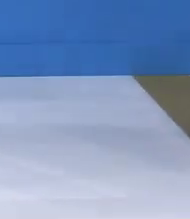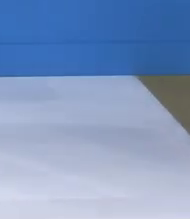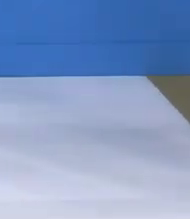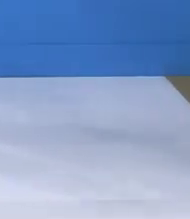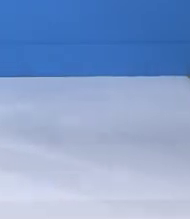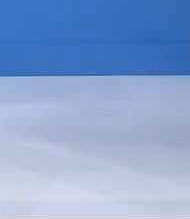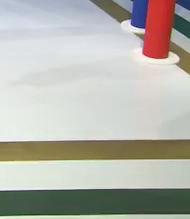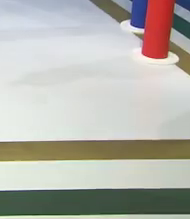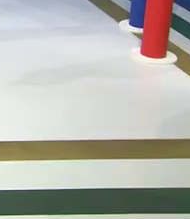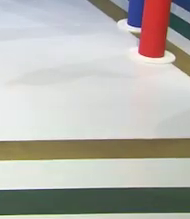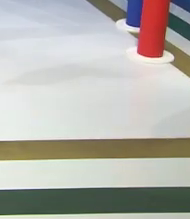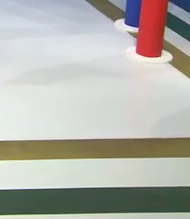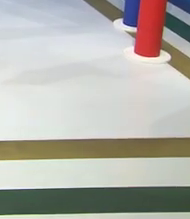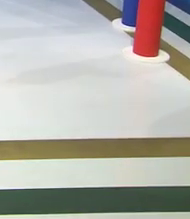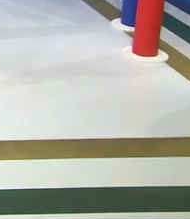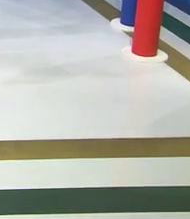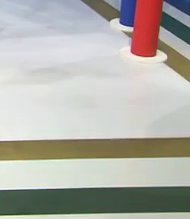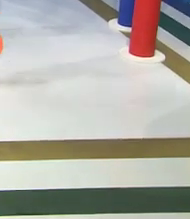puede